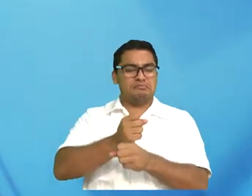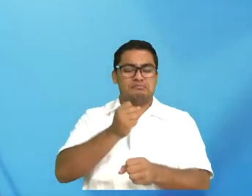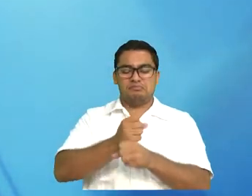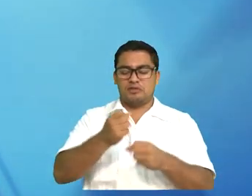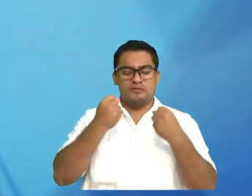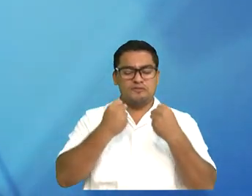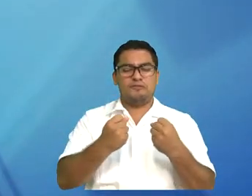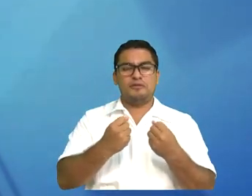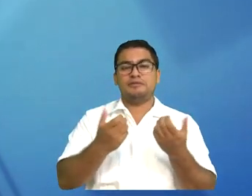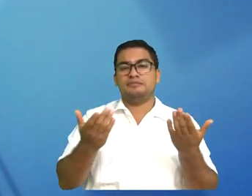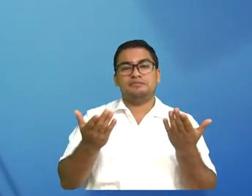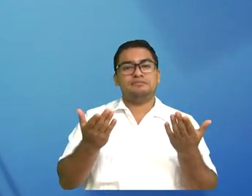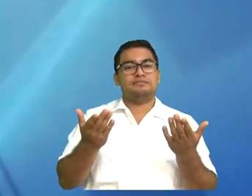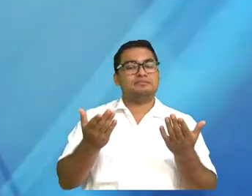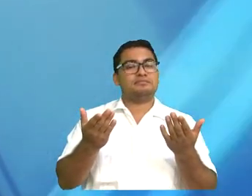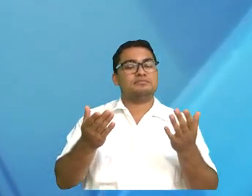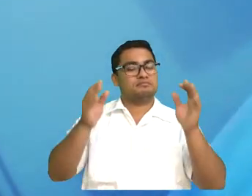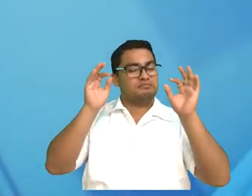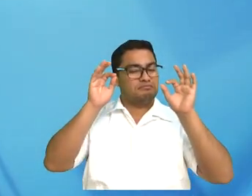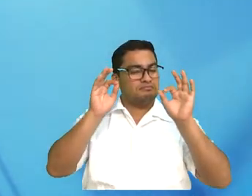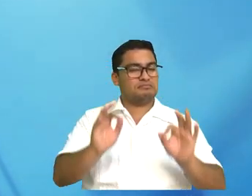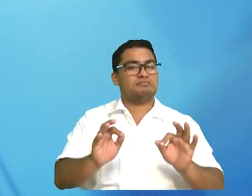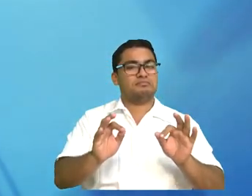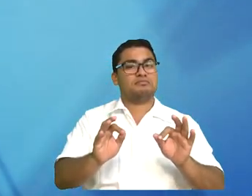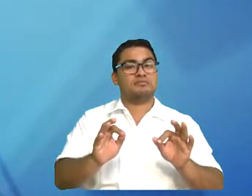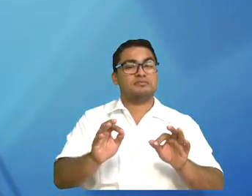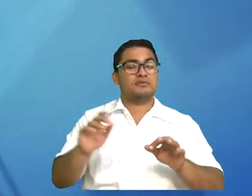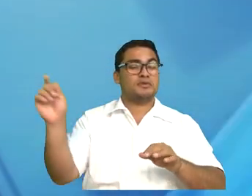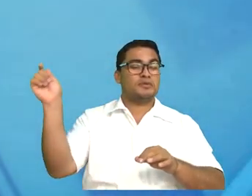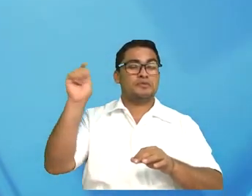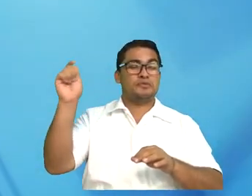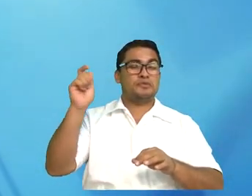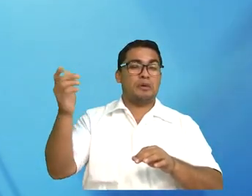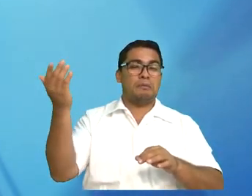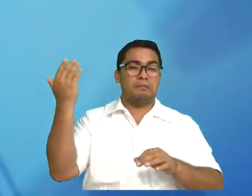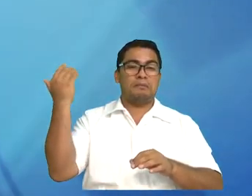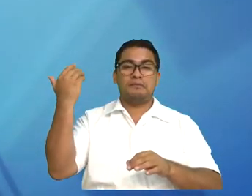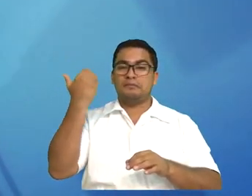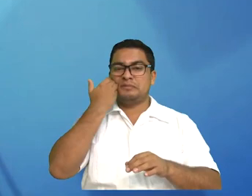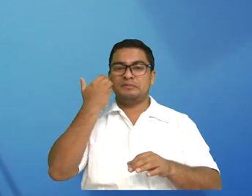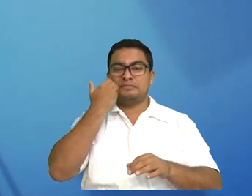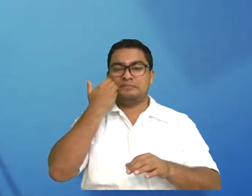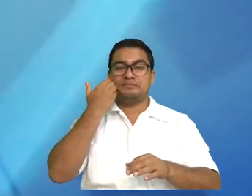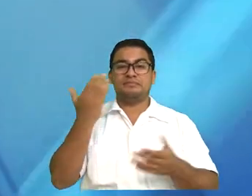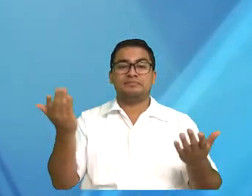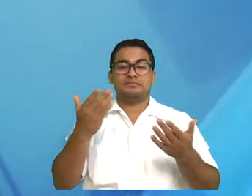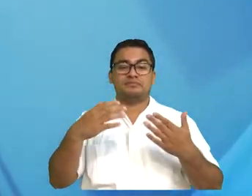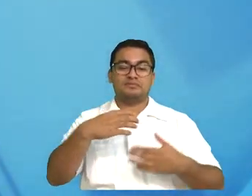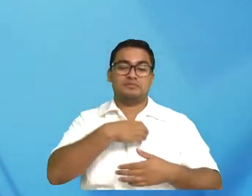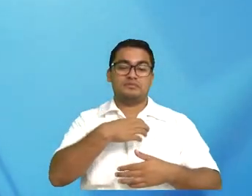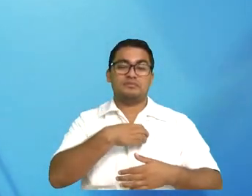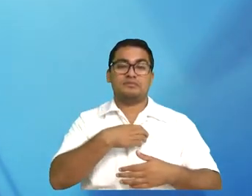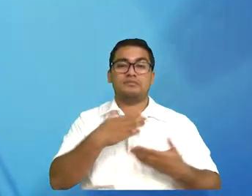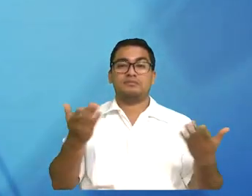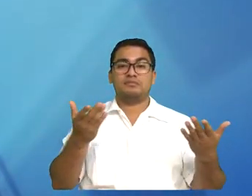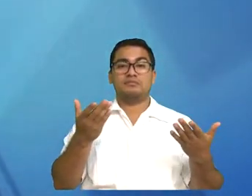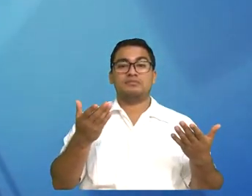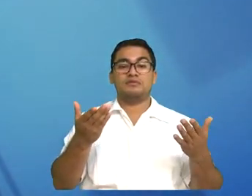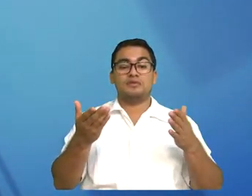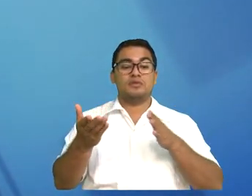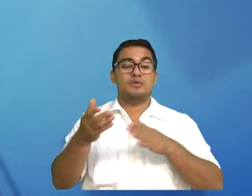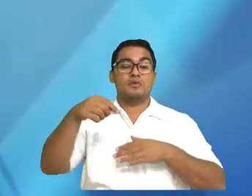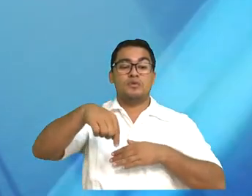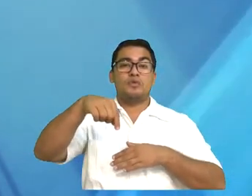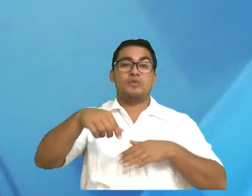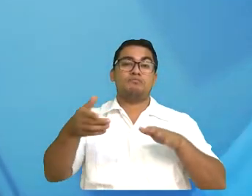todo lo contrario, después de mucho tiempo de graves trastornos, en su salud, hizo el tránsito a